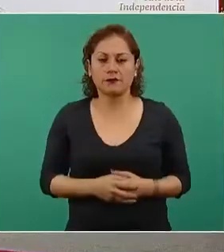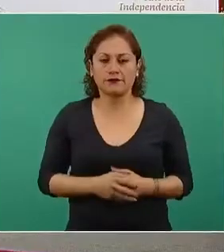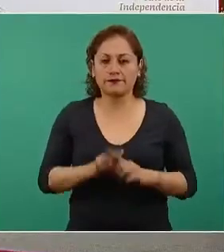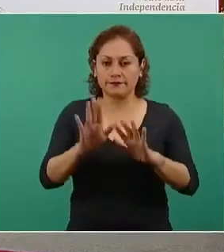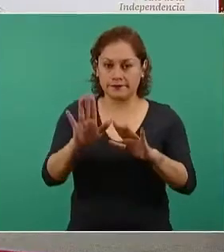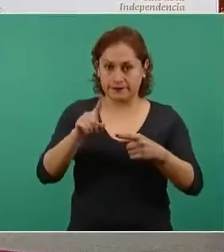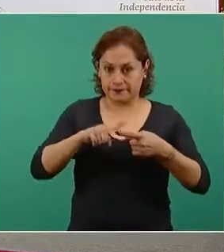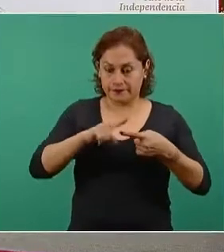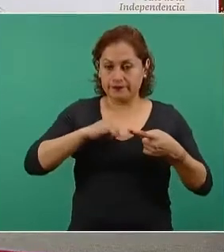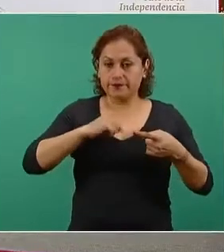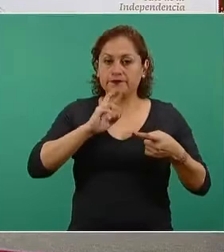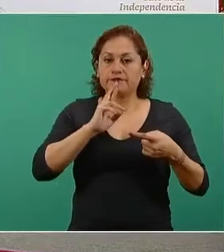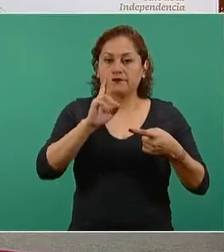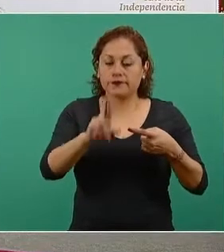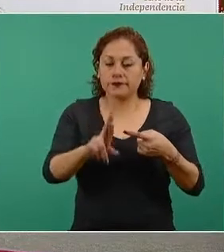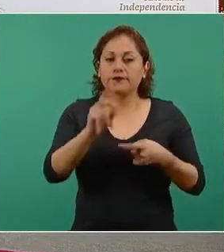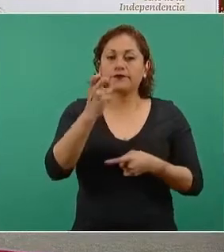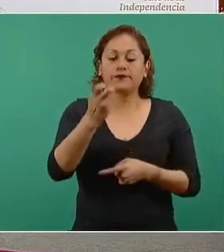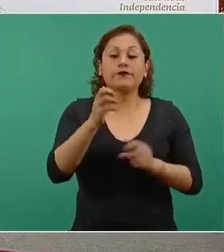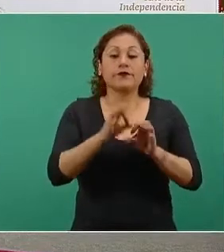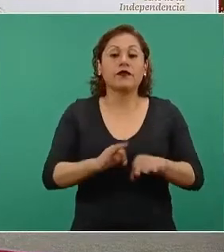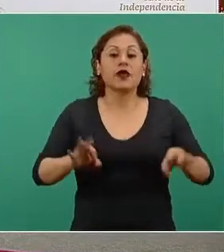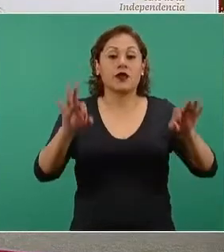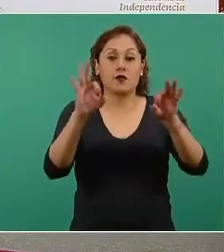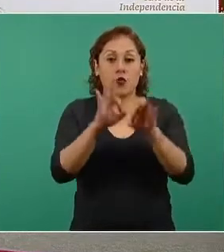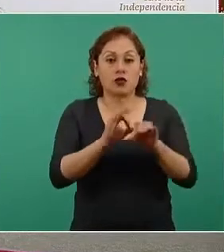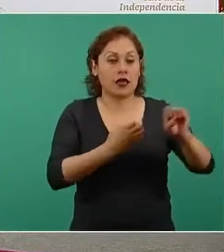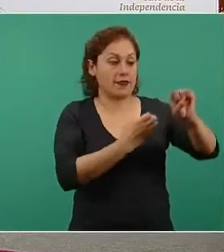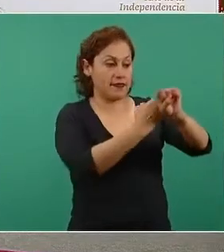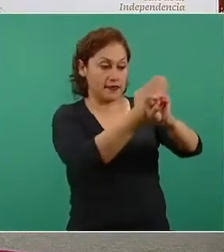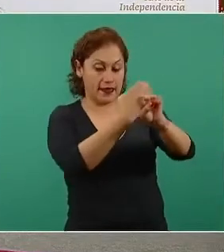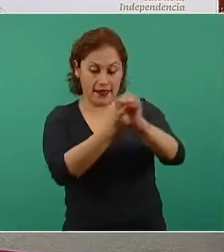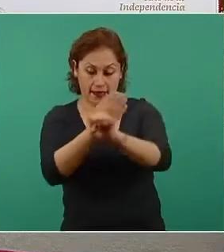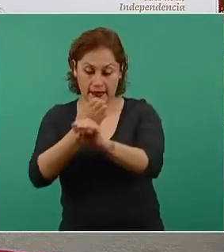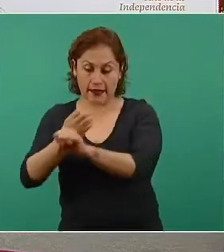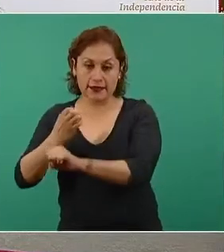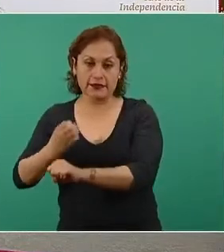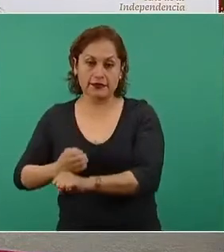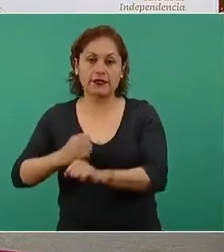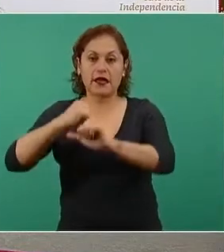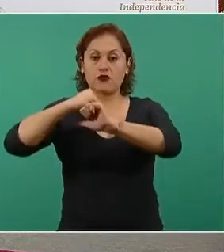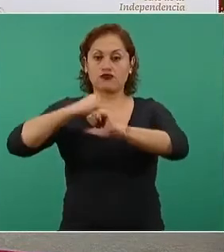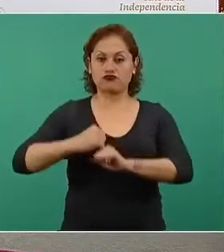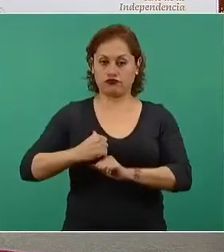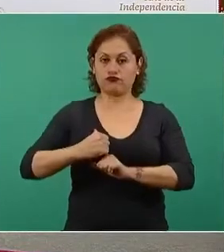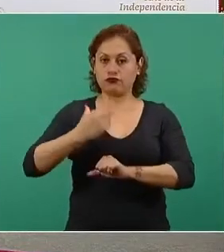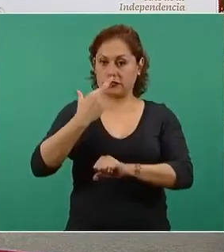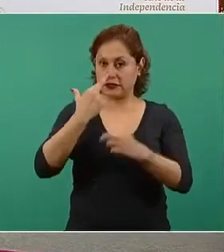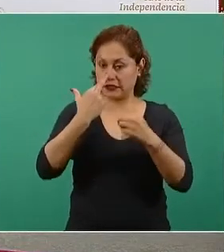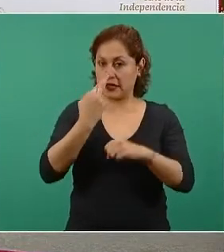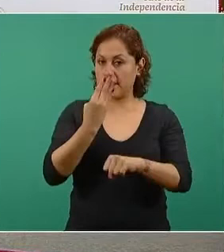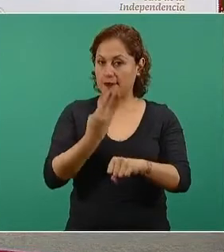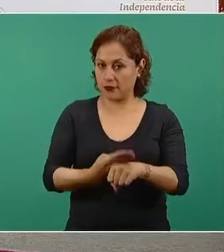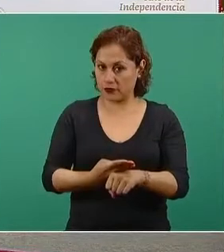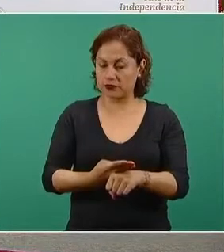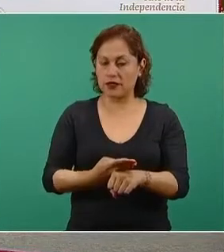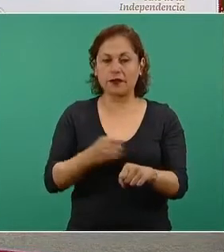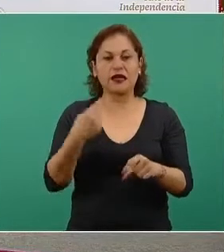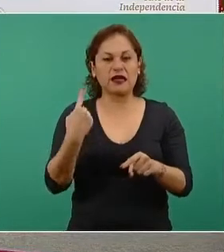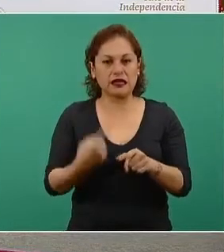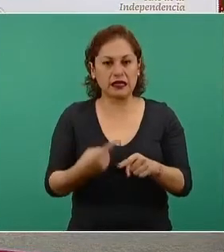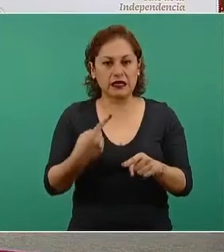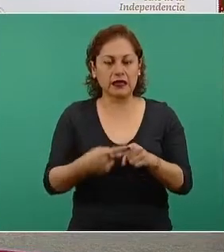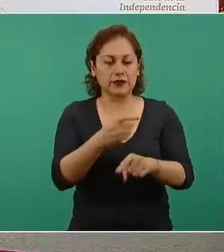que es muy importante también identificar que en cada entidad federativa hay una representación federal, que en este caso es el coordinador